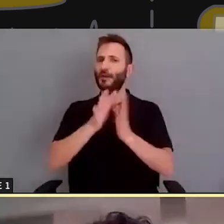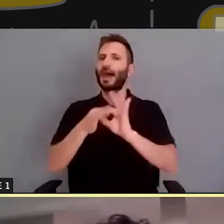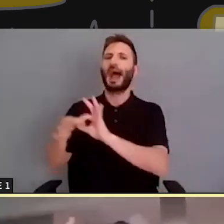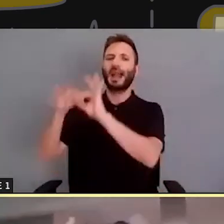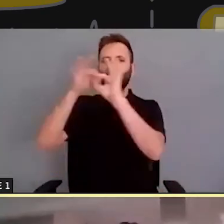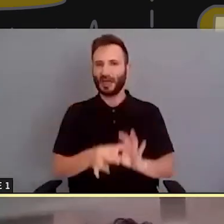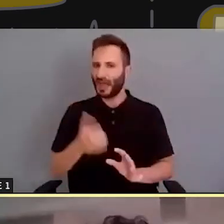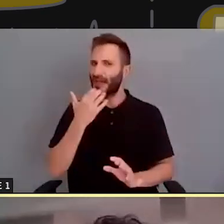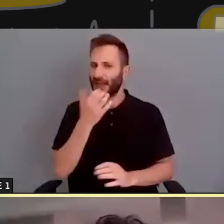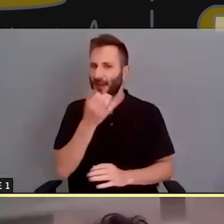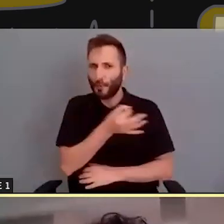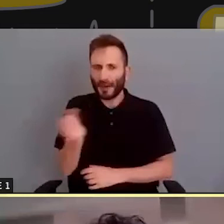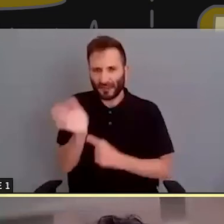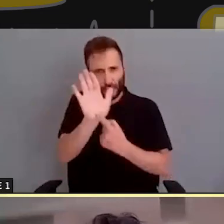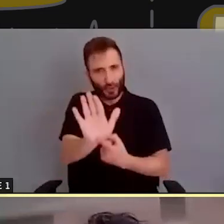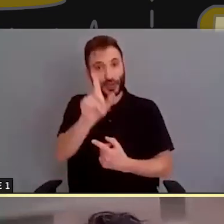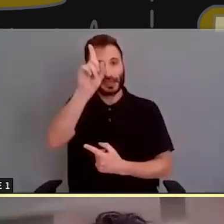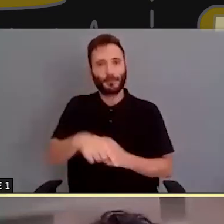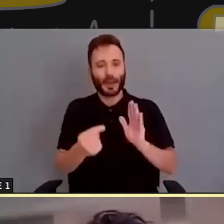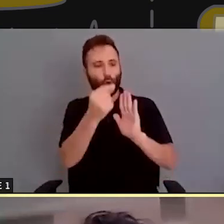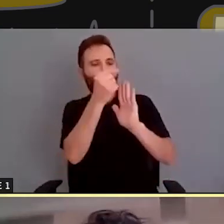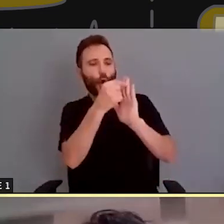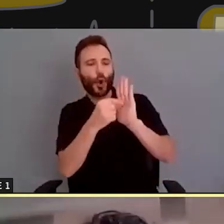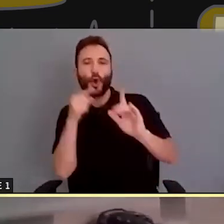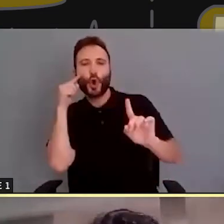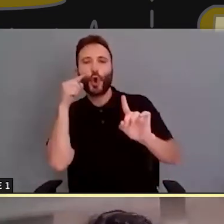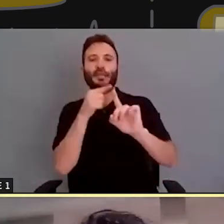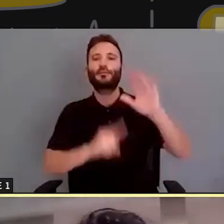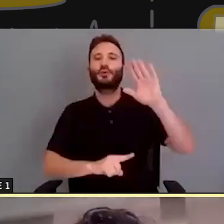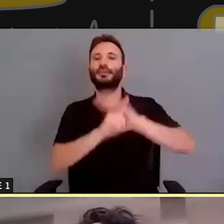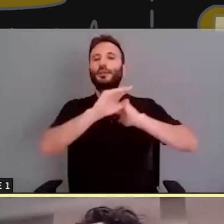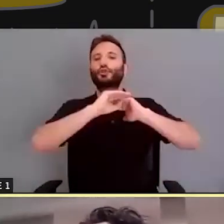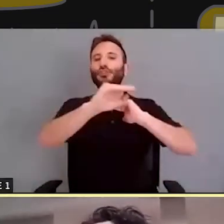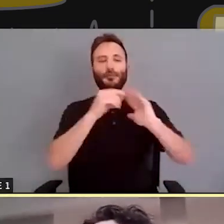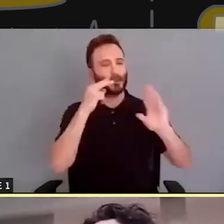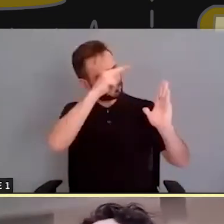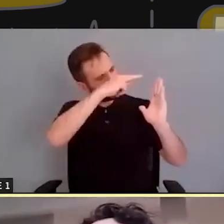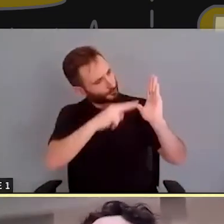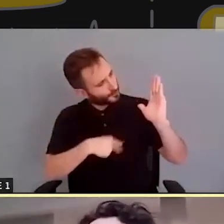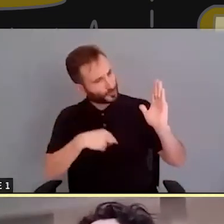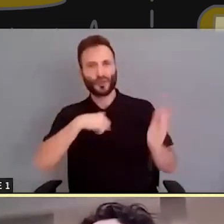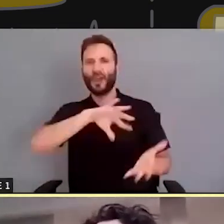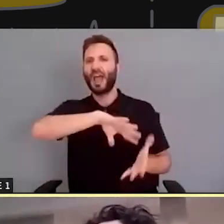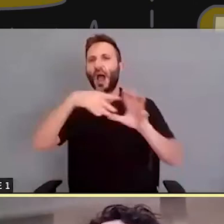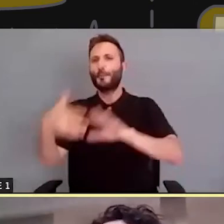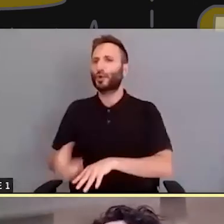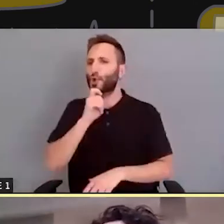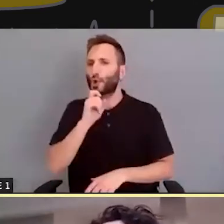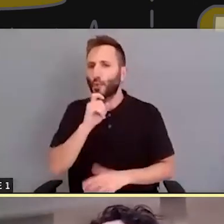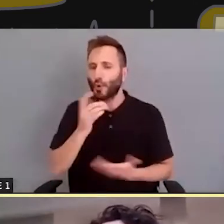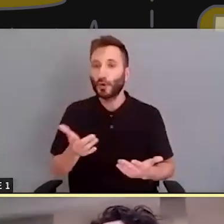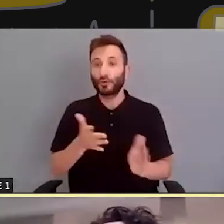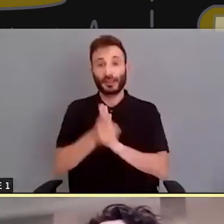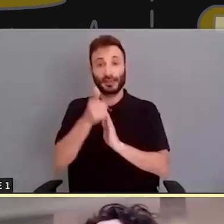veces vemos los ODS y decimos, bueno, ¿y esto qué, cómo se cumple? ¿Qué es? ¿Cómo lo aterrizo yo a mi organización? Bueno, pues una manera muy, muy fácil